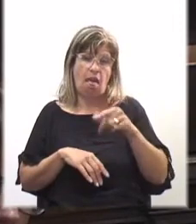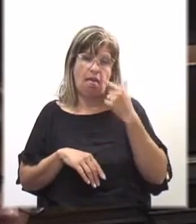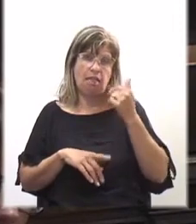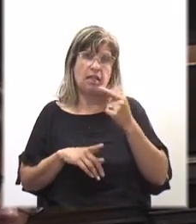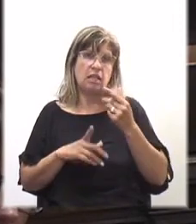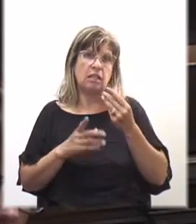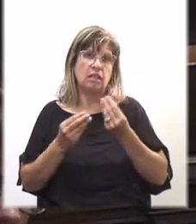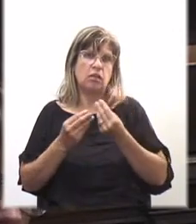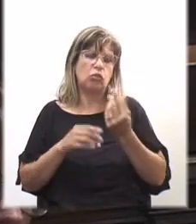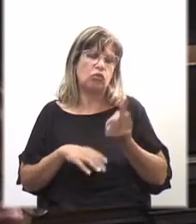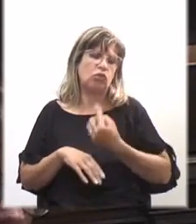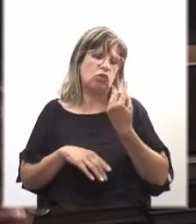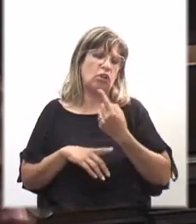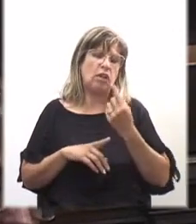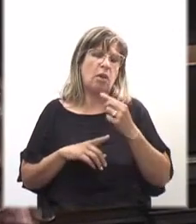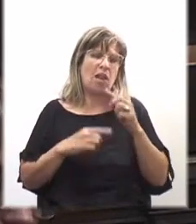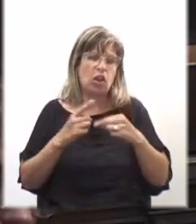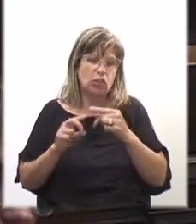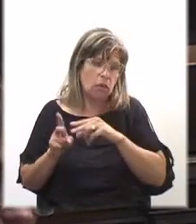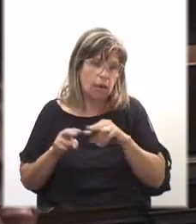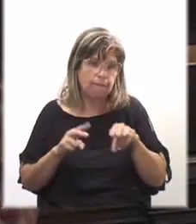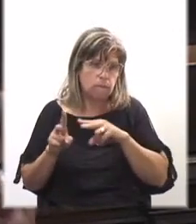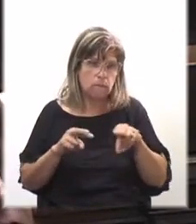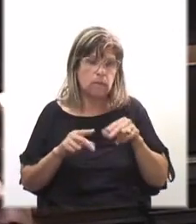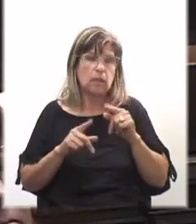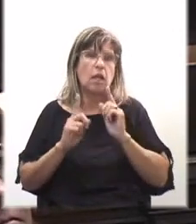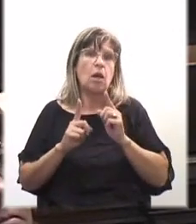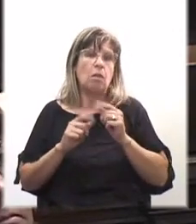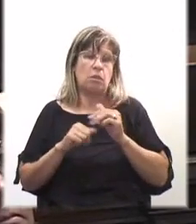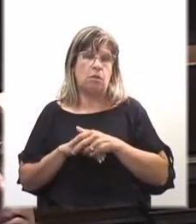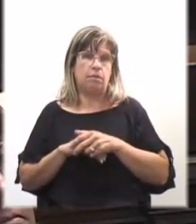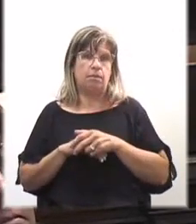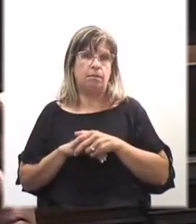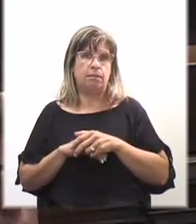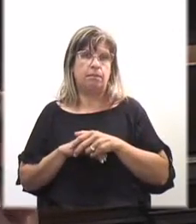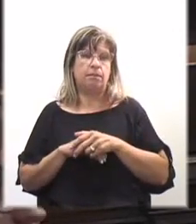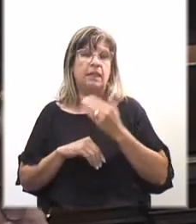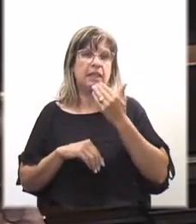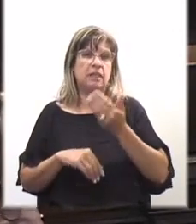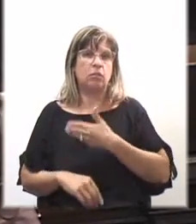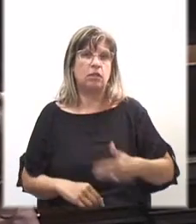soledad como para seguir sosteniendo la misma postura. Gracias, presidente.